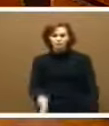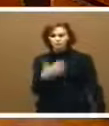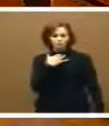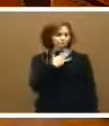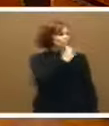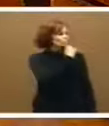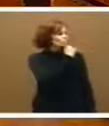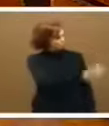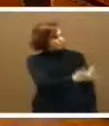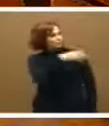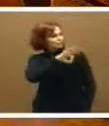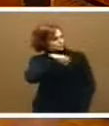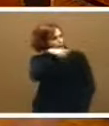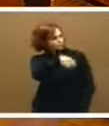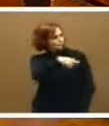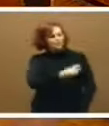Señora presidenta, señor presidente.